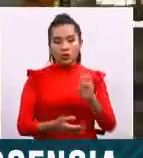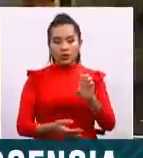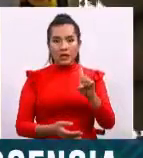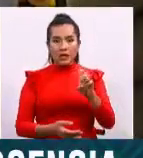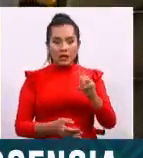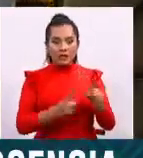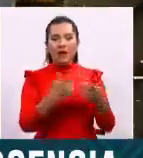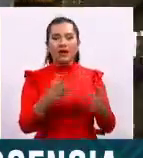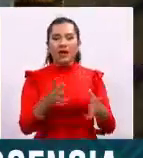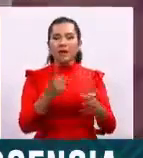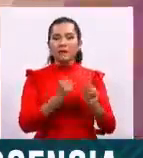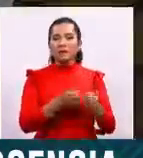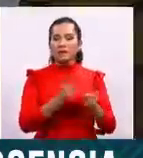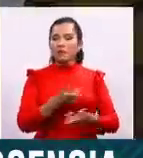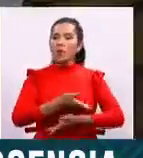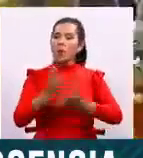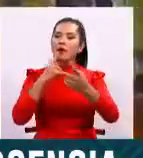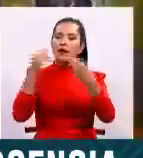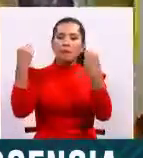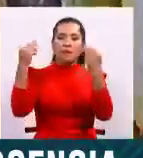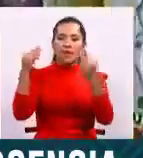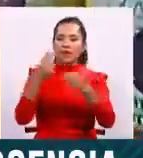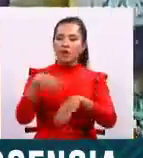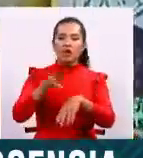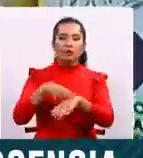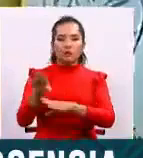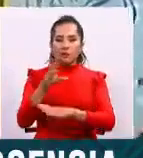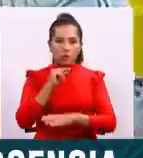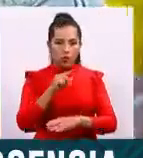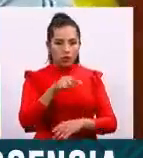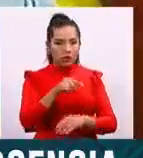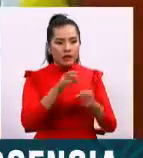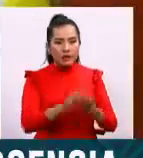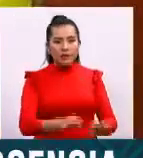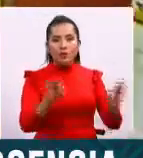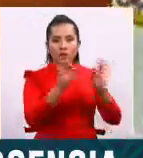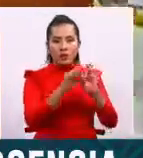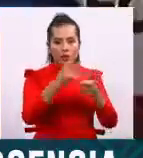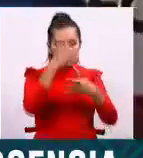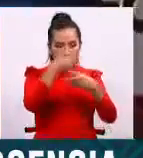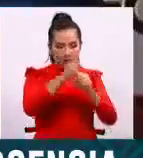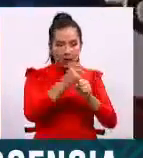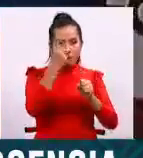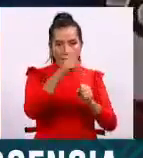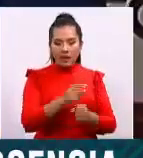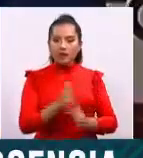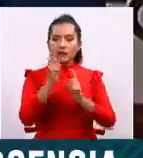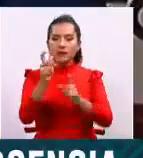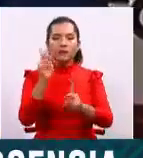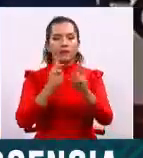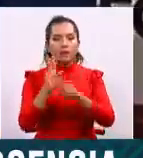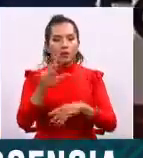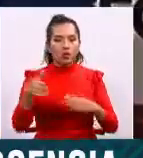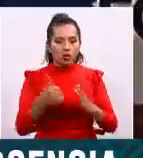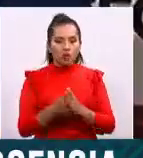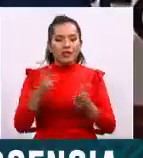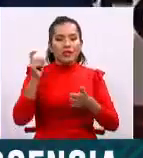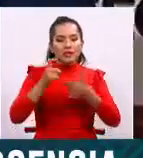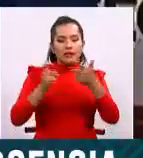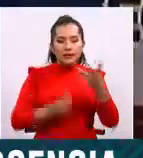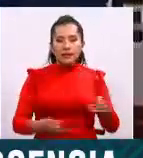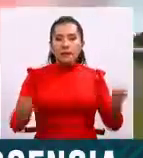comunes que se los vende en el mercado. Está hecho para un segmento de personas vulnerable que muchas